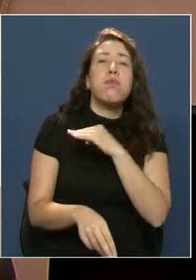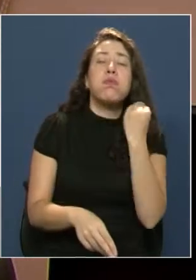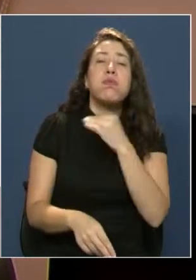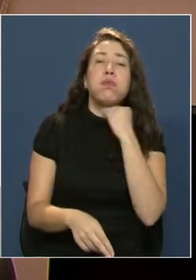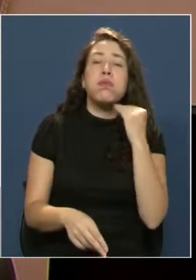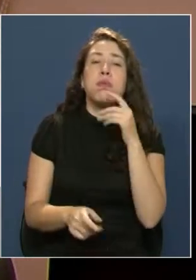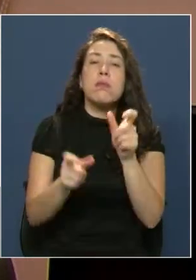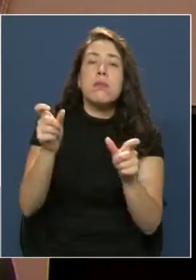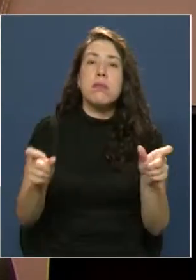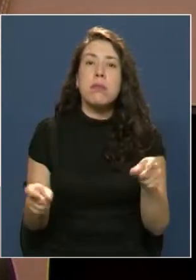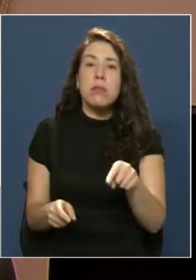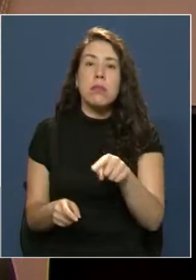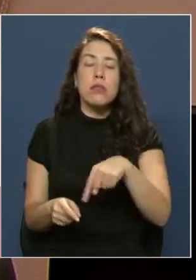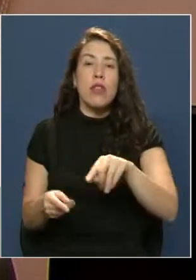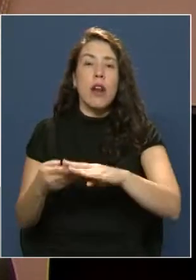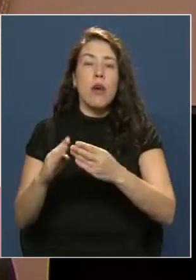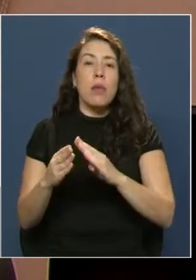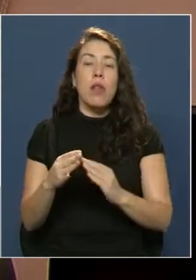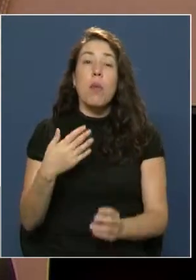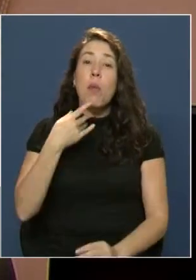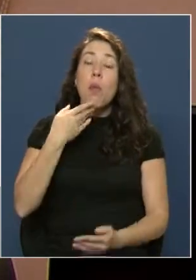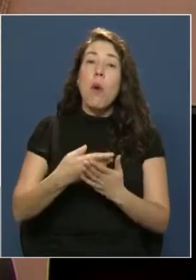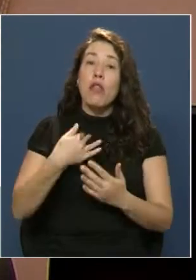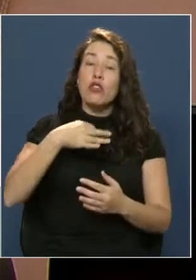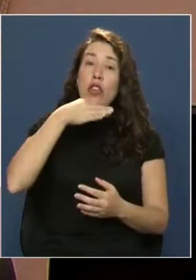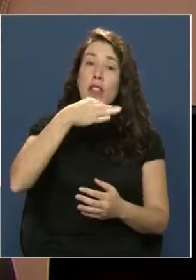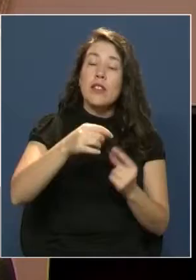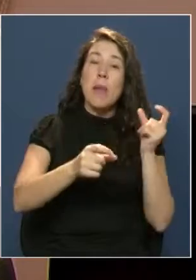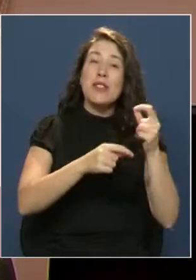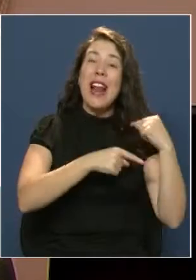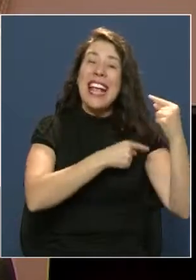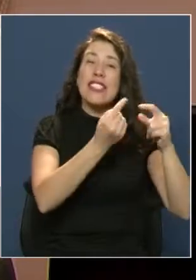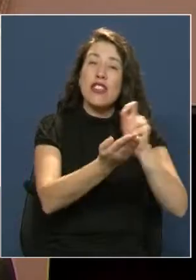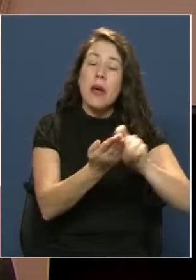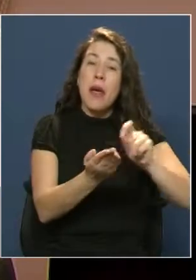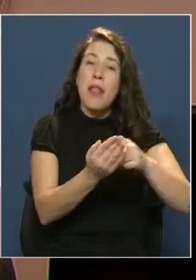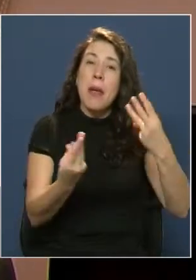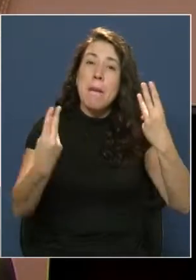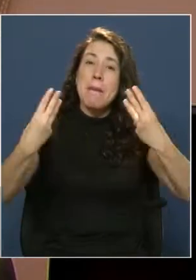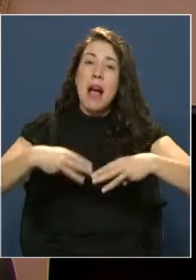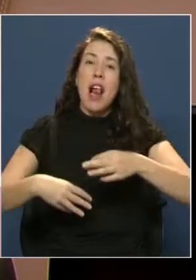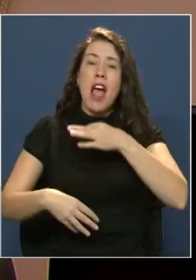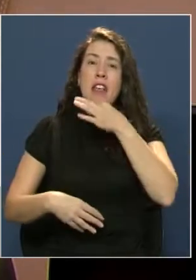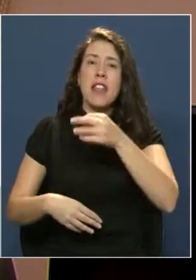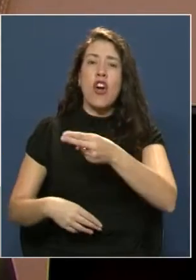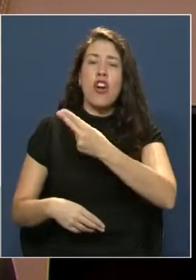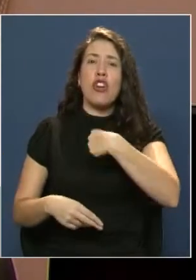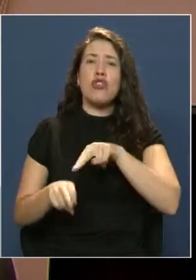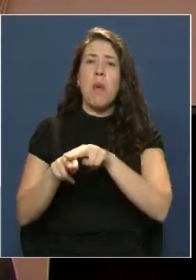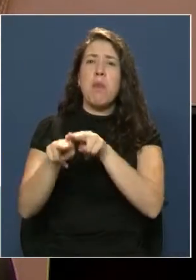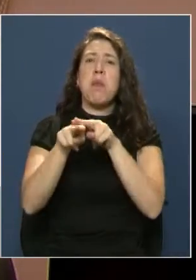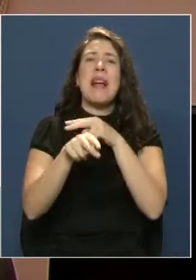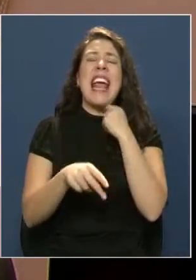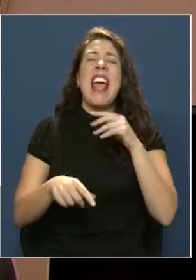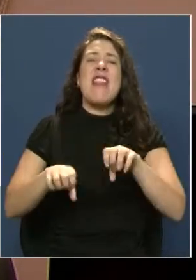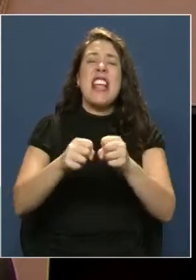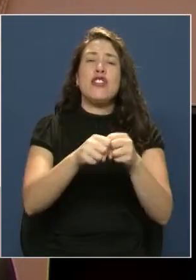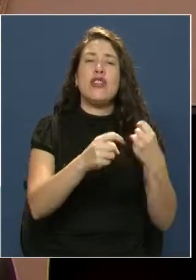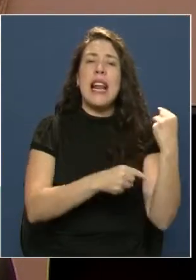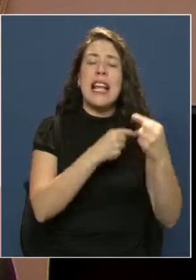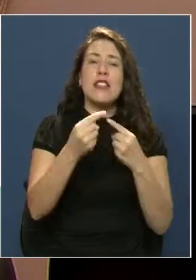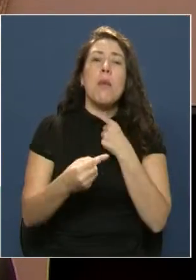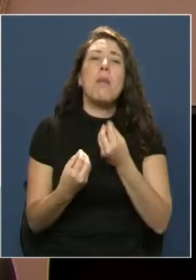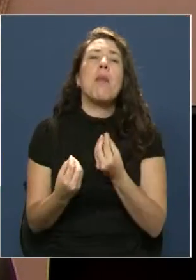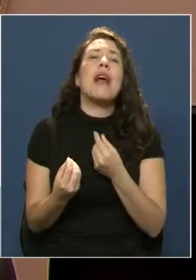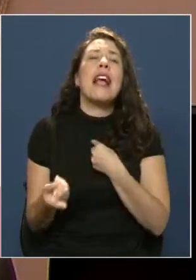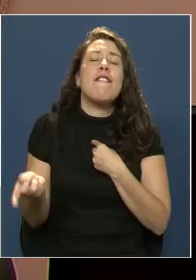Y cuando lo propusimos, un historiador magallánico nos trató de francotiradores de la historia, porque